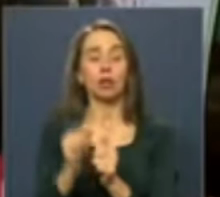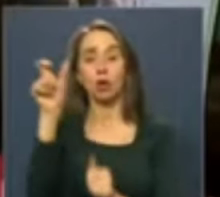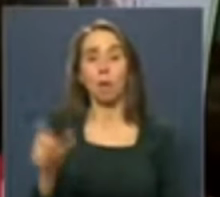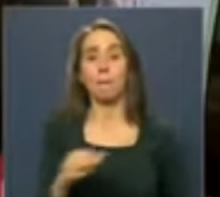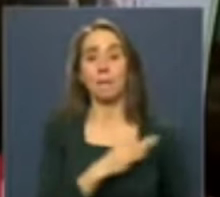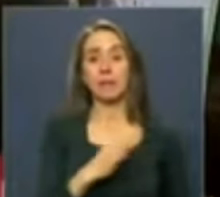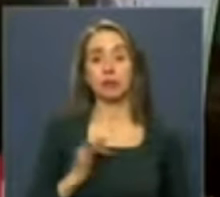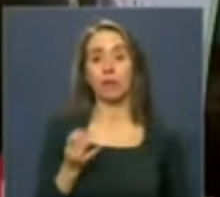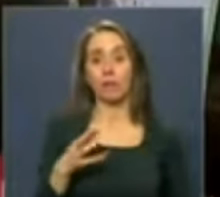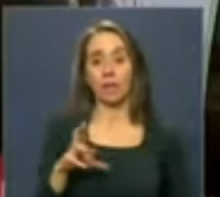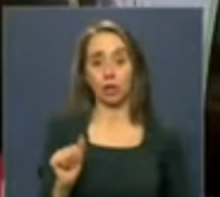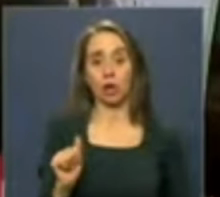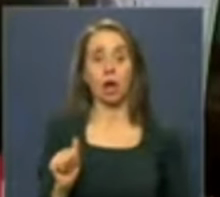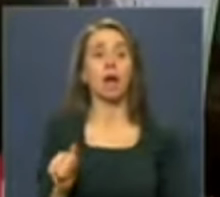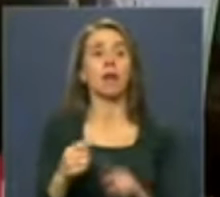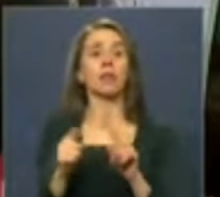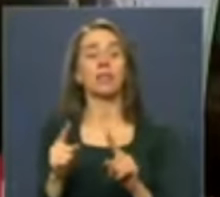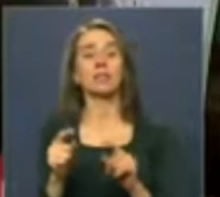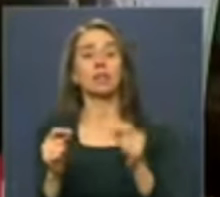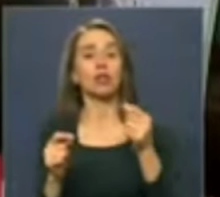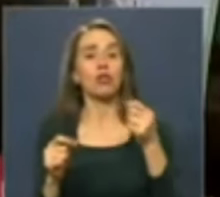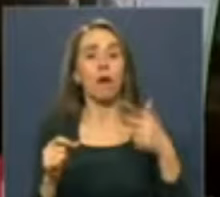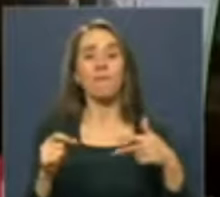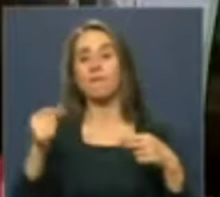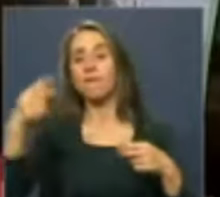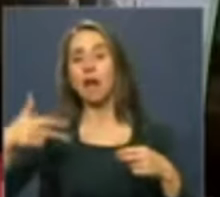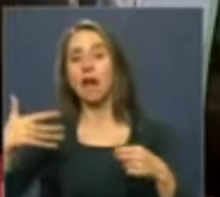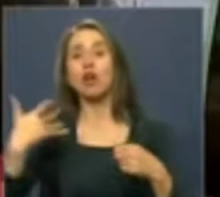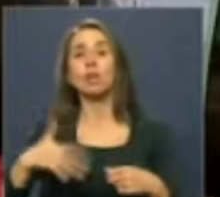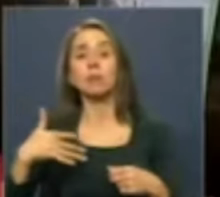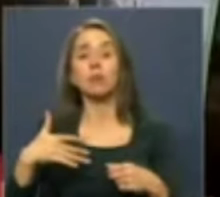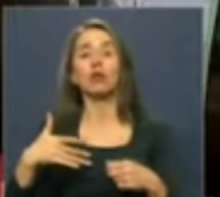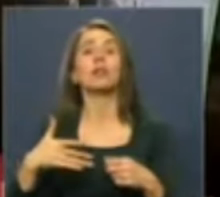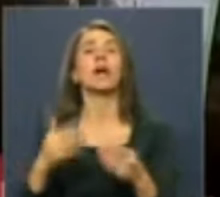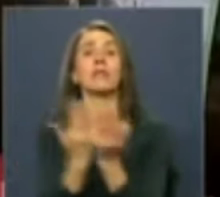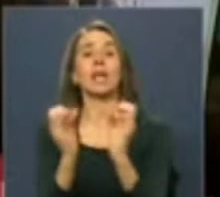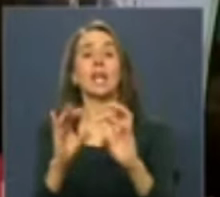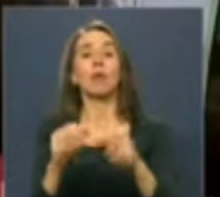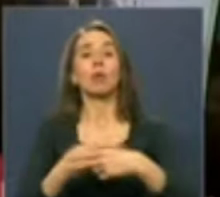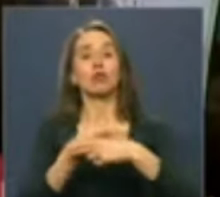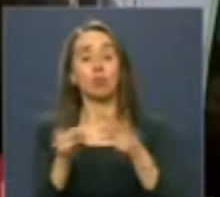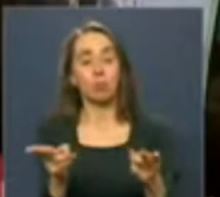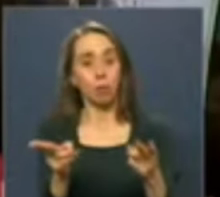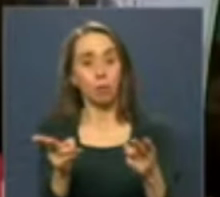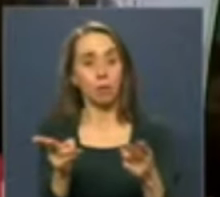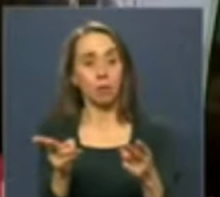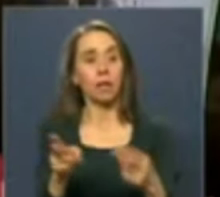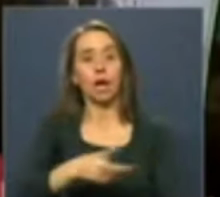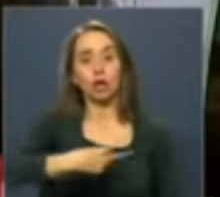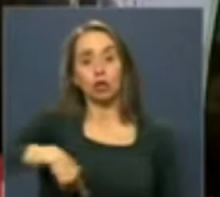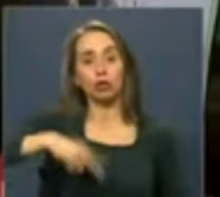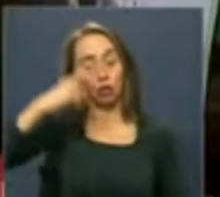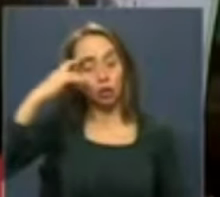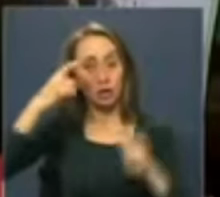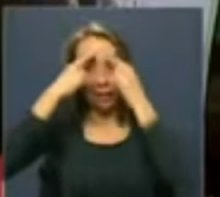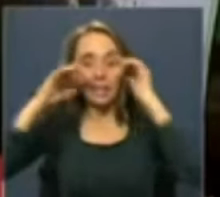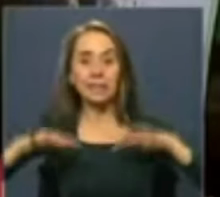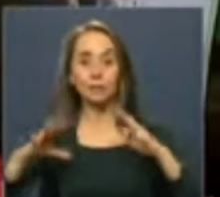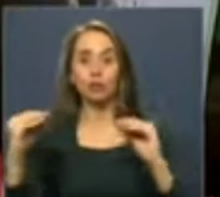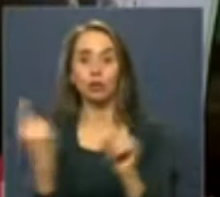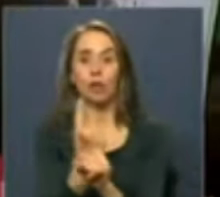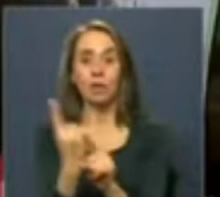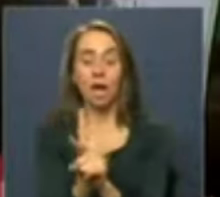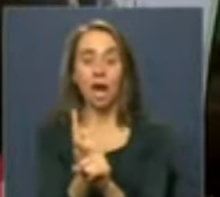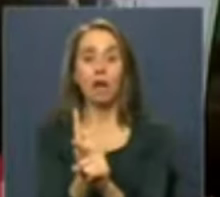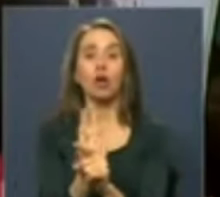nosotros tenemos diferencias muy importantes presidente con el ministro figueroa distinta valoración de la importancia del